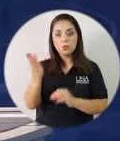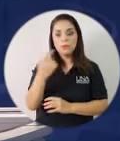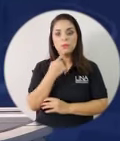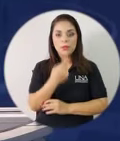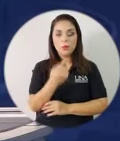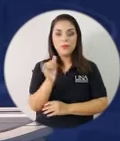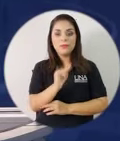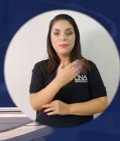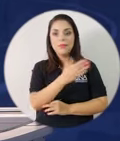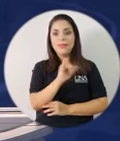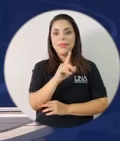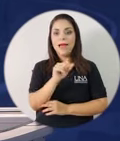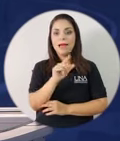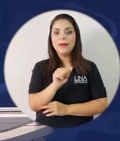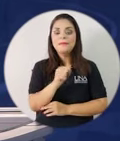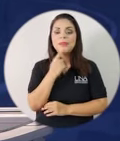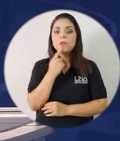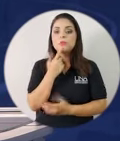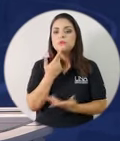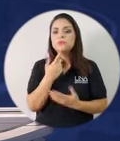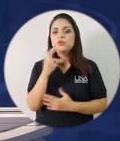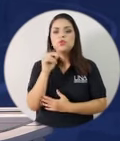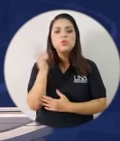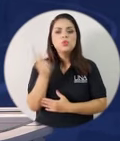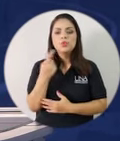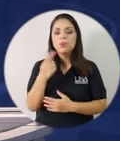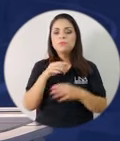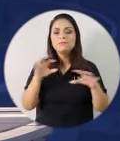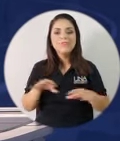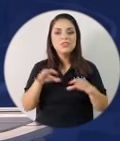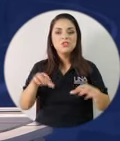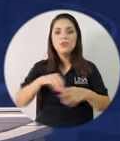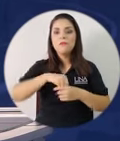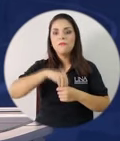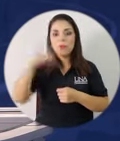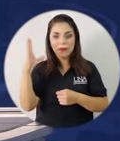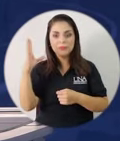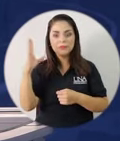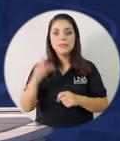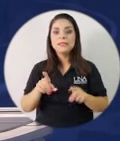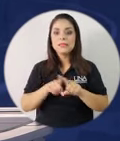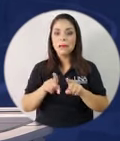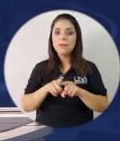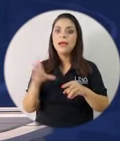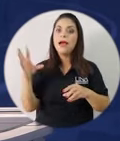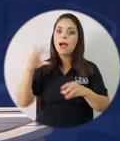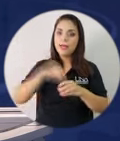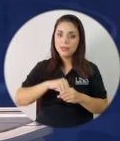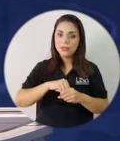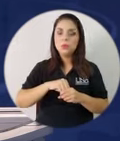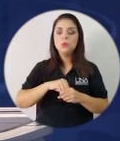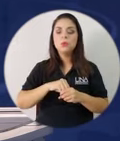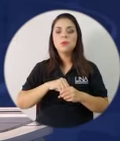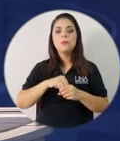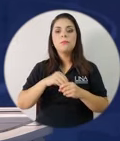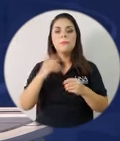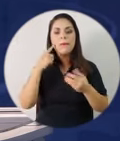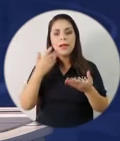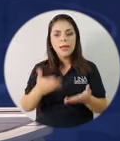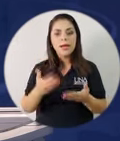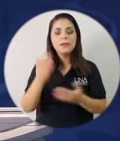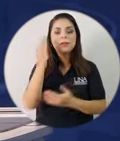también. No es solo trabajar en acciones hacia lo externo, sino también trabajar hacia lo interno en la